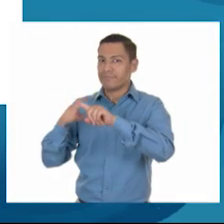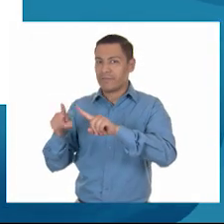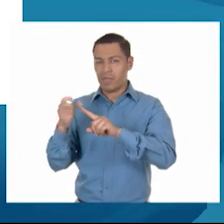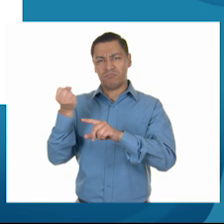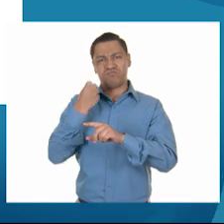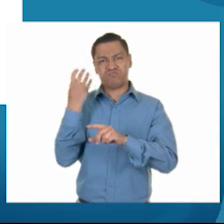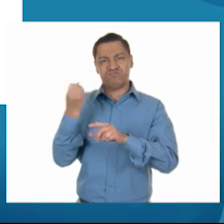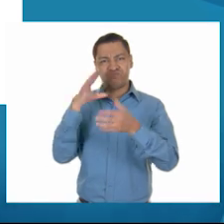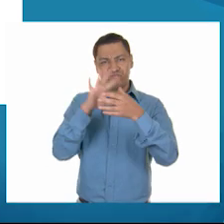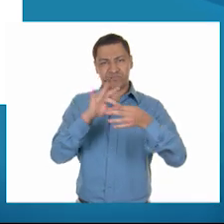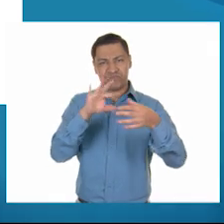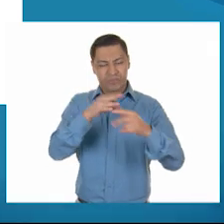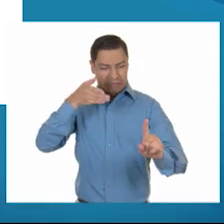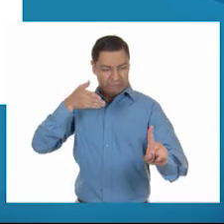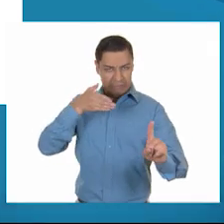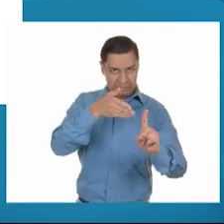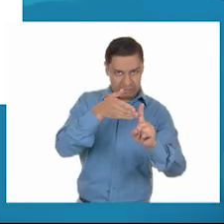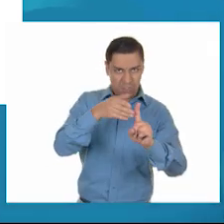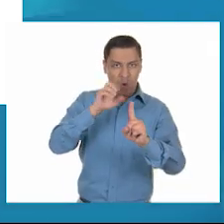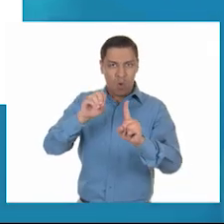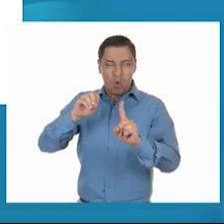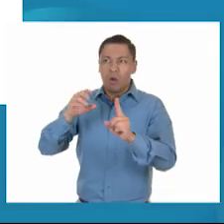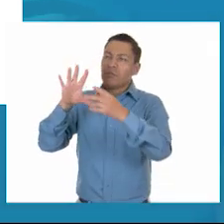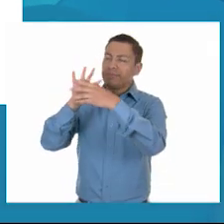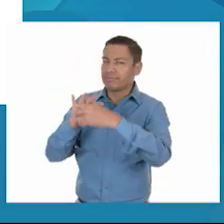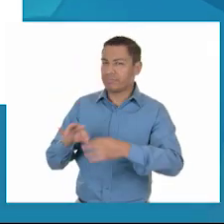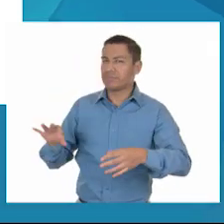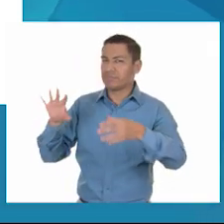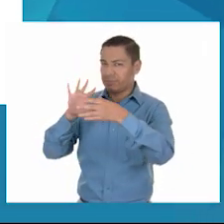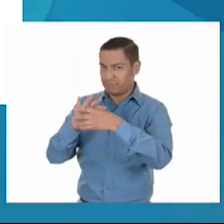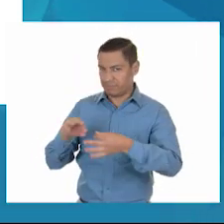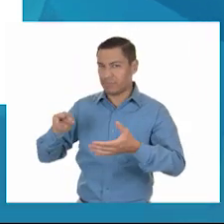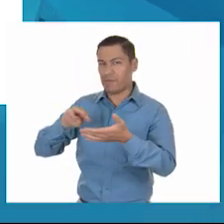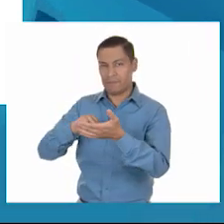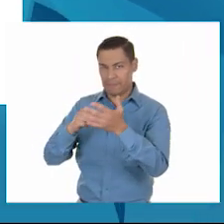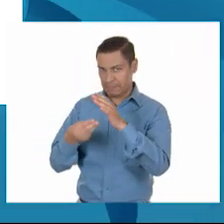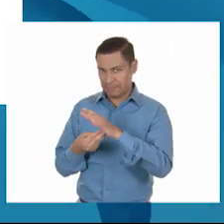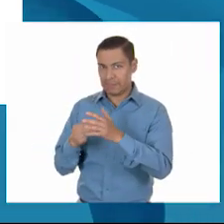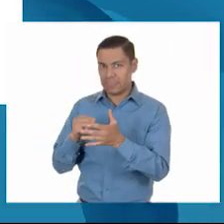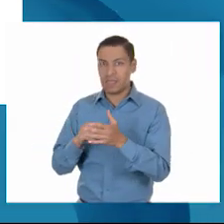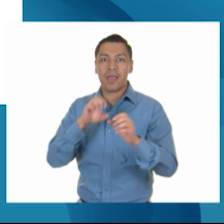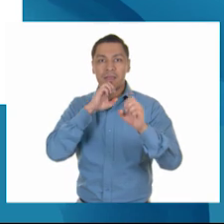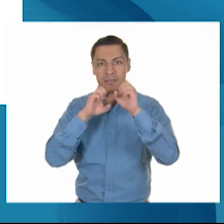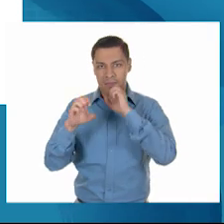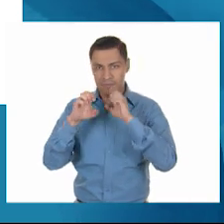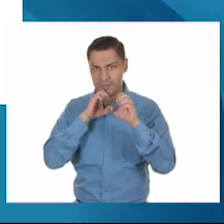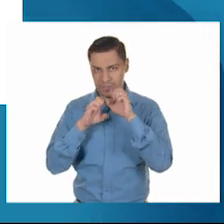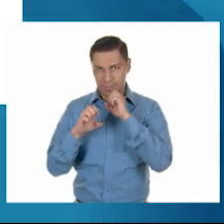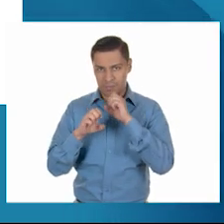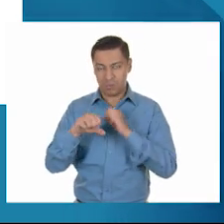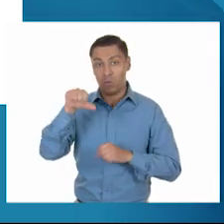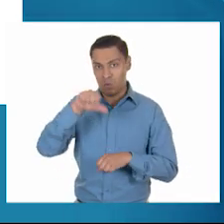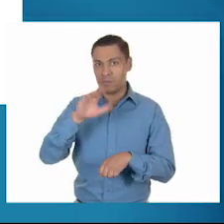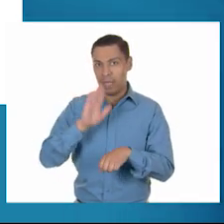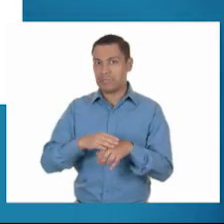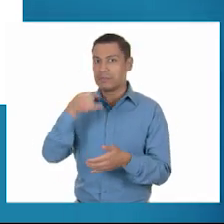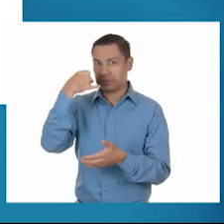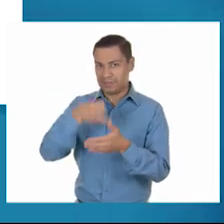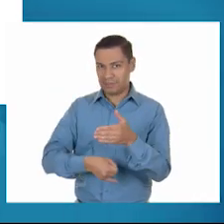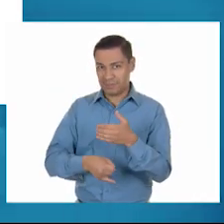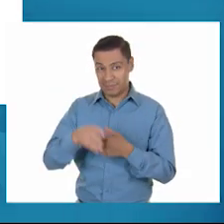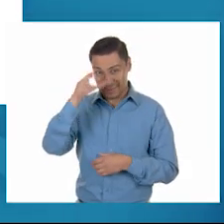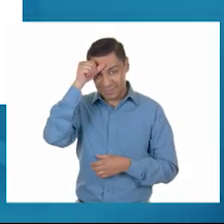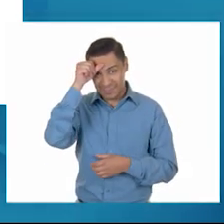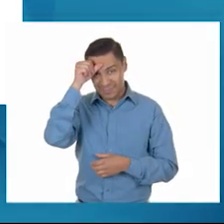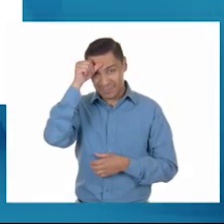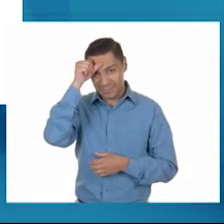directo y el indirecto en las formas de redactar el reporte de entrevista. ¡Qué bien, María! De hecho, me parece que